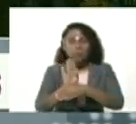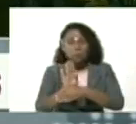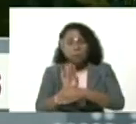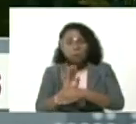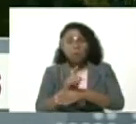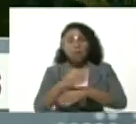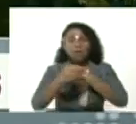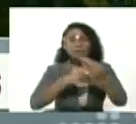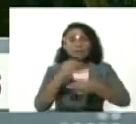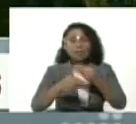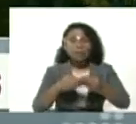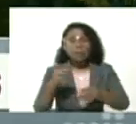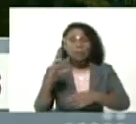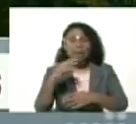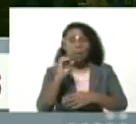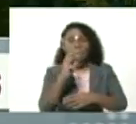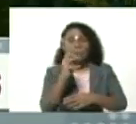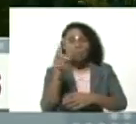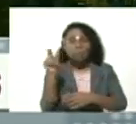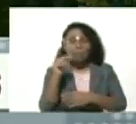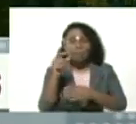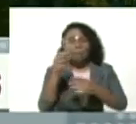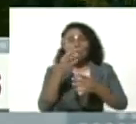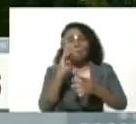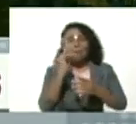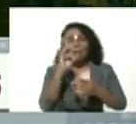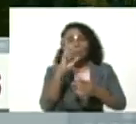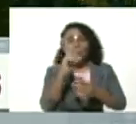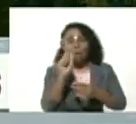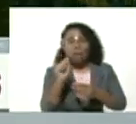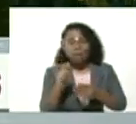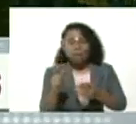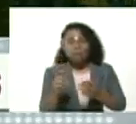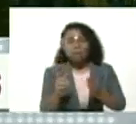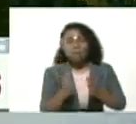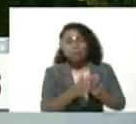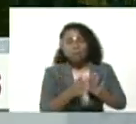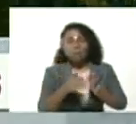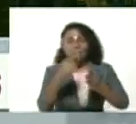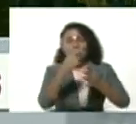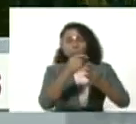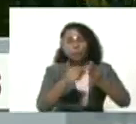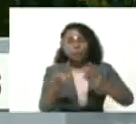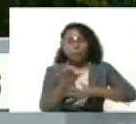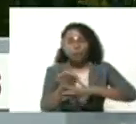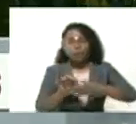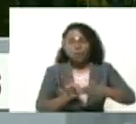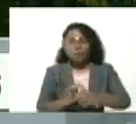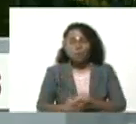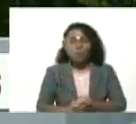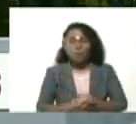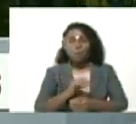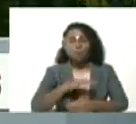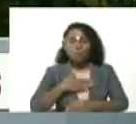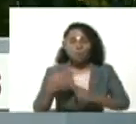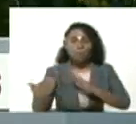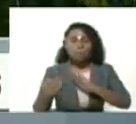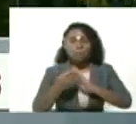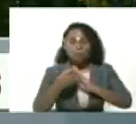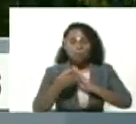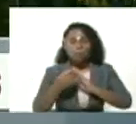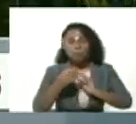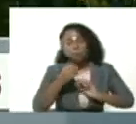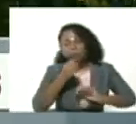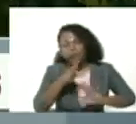para Rómulo Gallegos, Viruaca, San Fernando y Achaguas, que podrían quedar afectados.